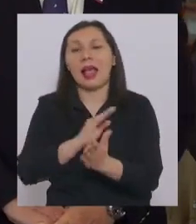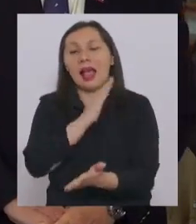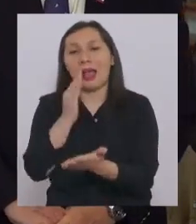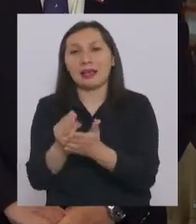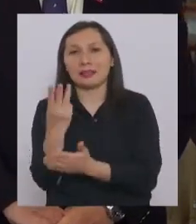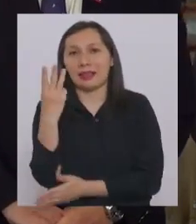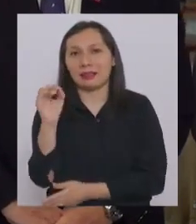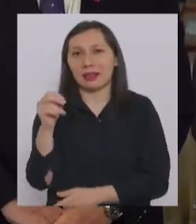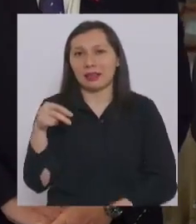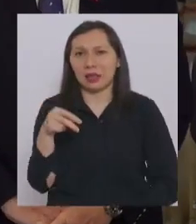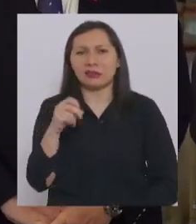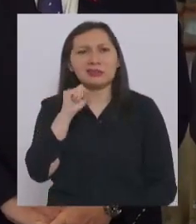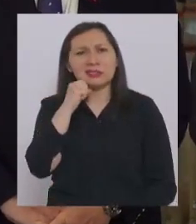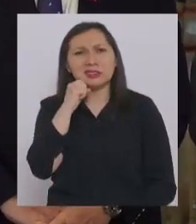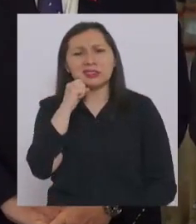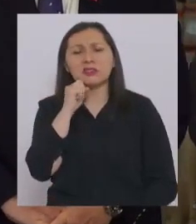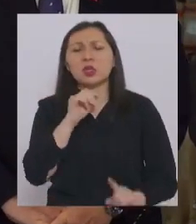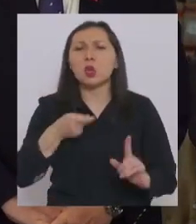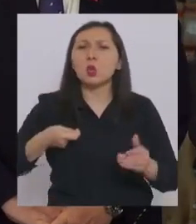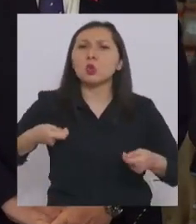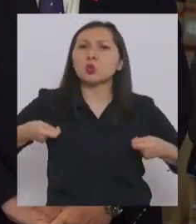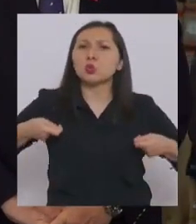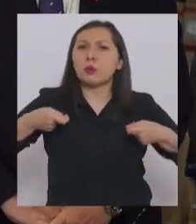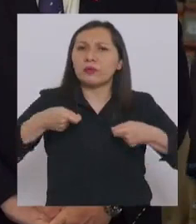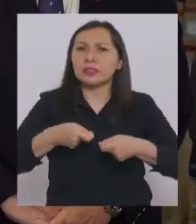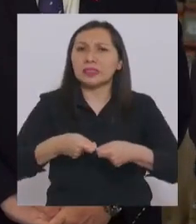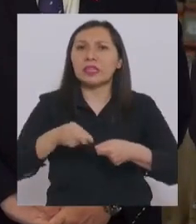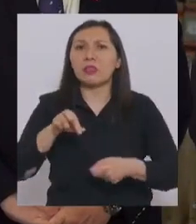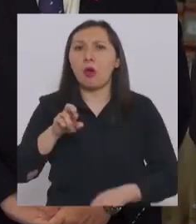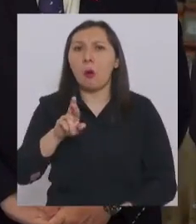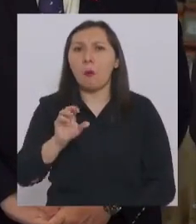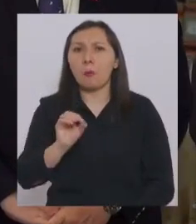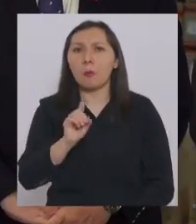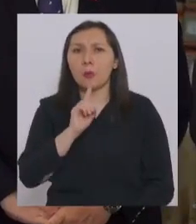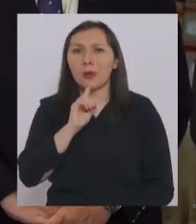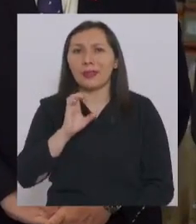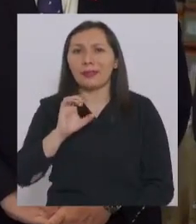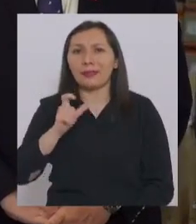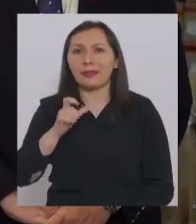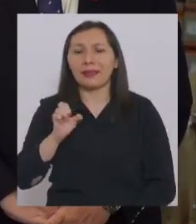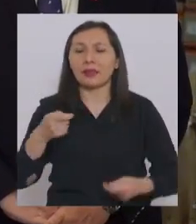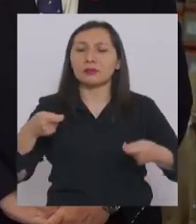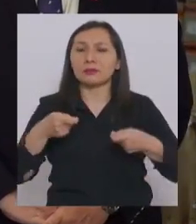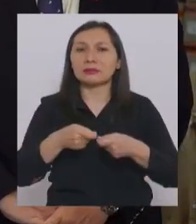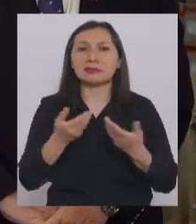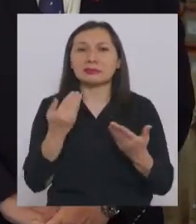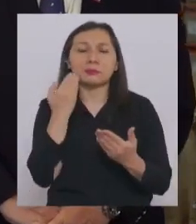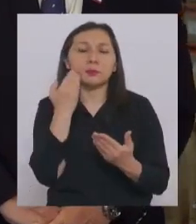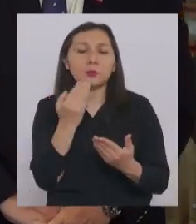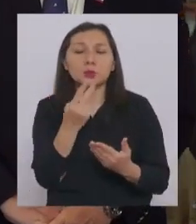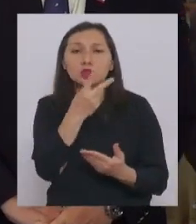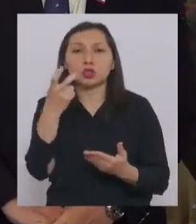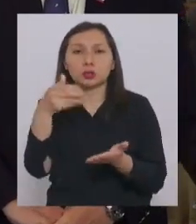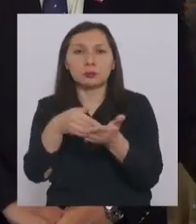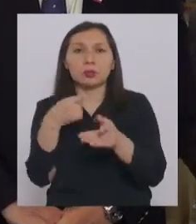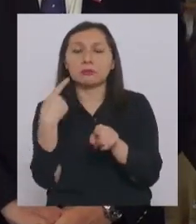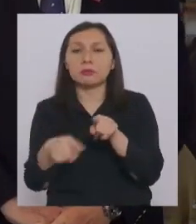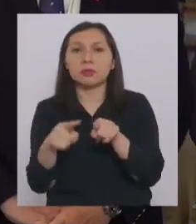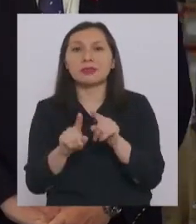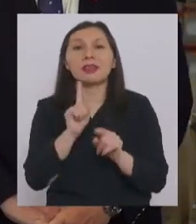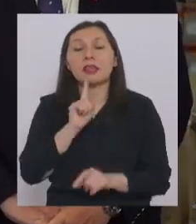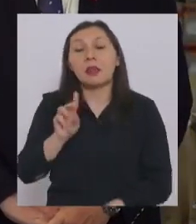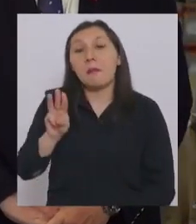hasta el 30 de junio. ¿Qué es el subsidio Protege? Es un subsidio que beneficia con 200 mil pesos mensuales a